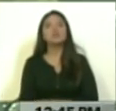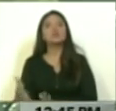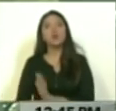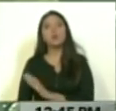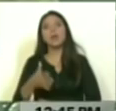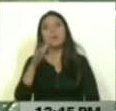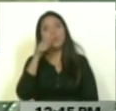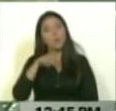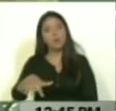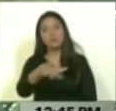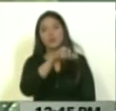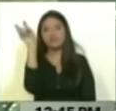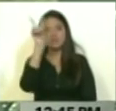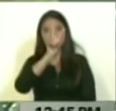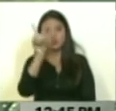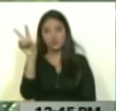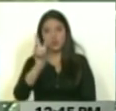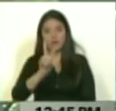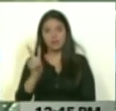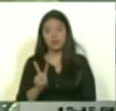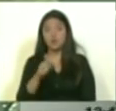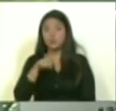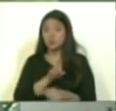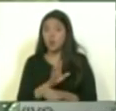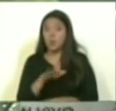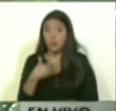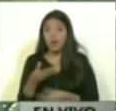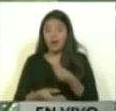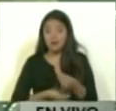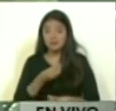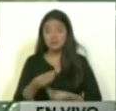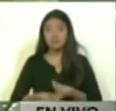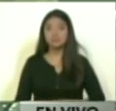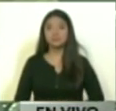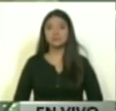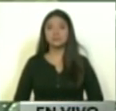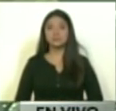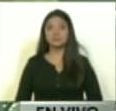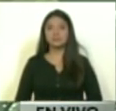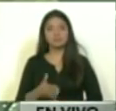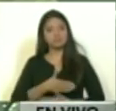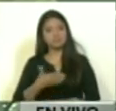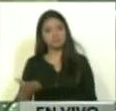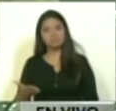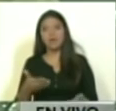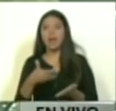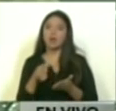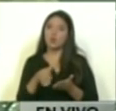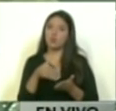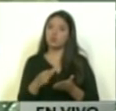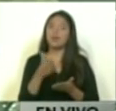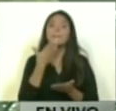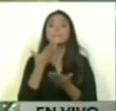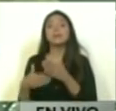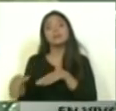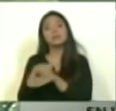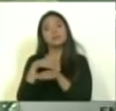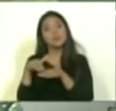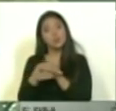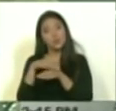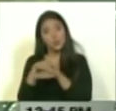Venezuela. Y la JP Morgan lo mínimo que pudiera hacer es ofrecer excusas, pedirle